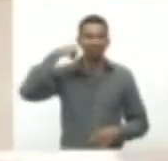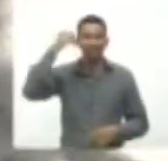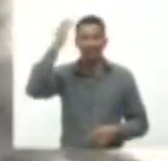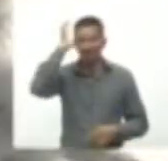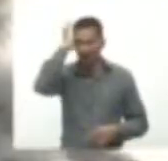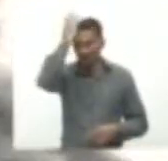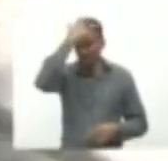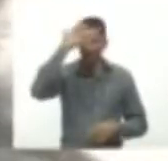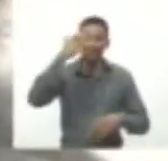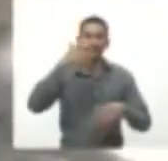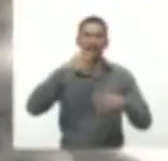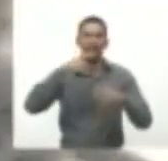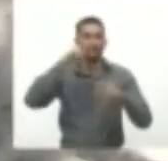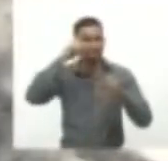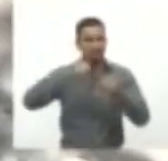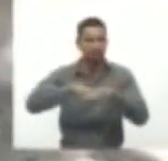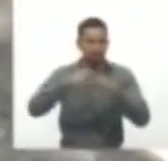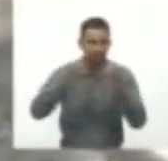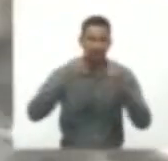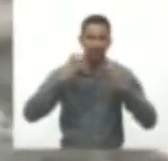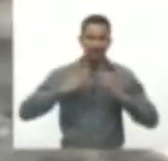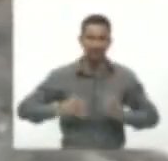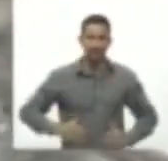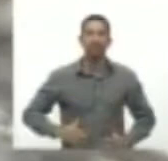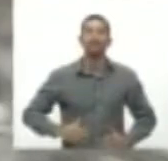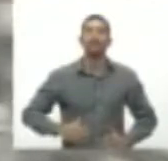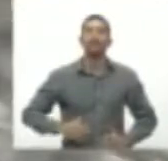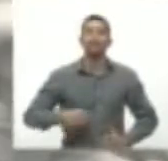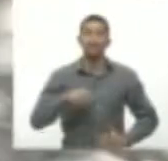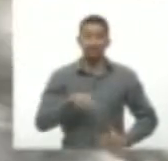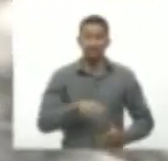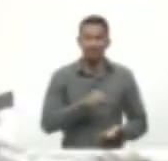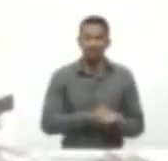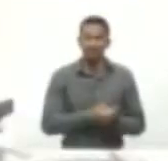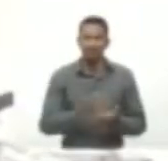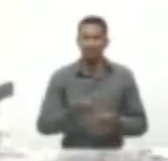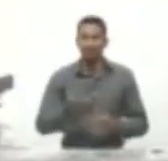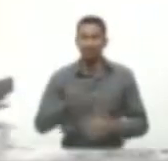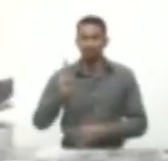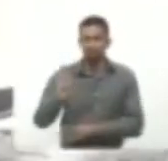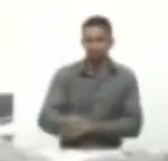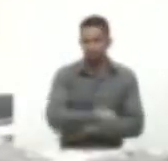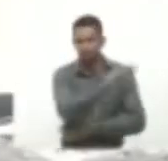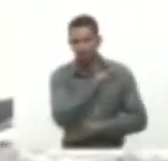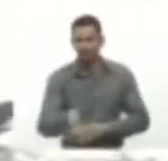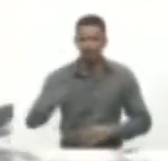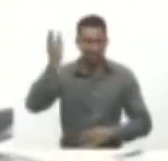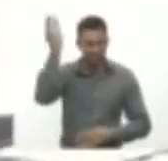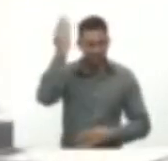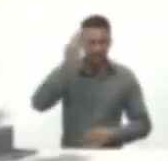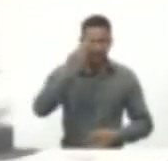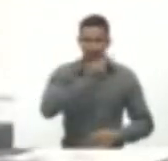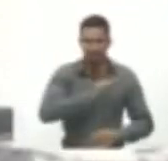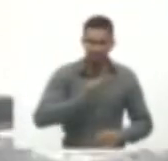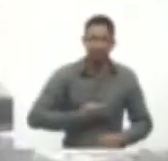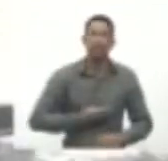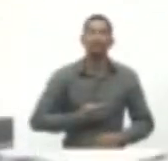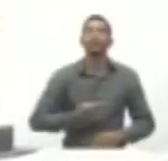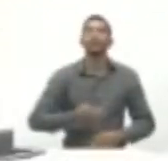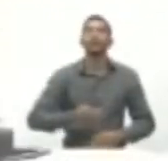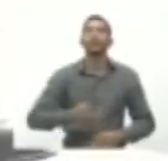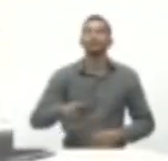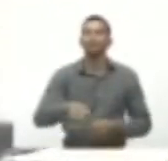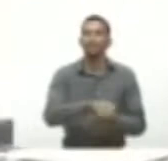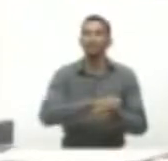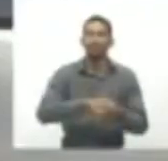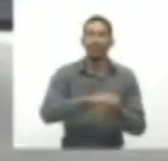tórax. Las mismas que, según los peritos del CTI, fueron propinadas con un machete. De acuerdo a la investigación, el cuerpo que fue hallado en un paraje solitario del barrio